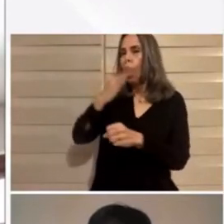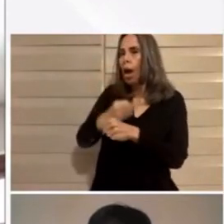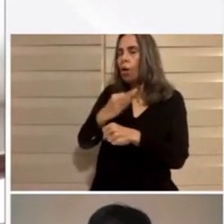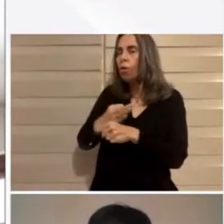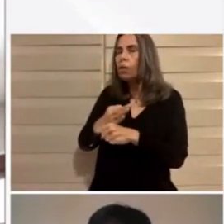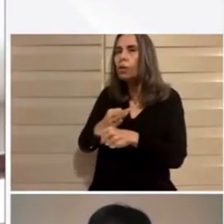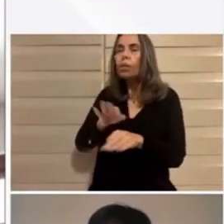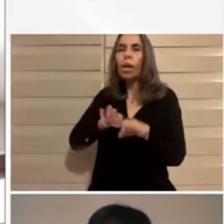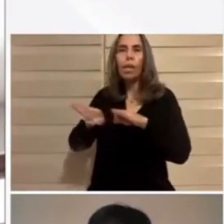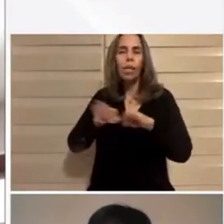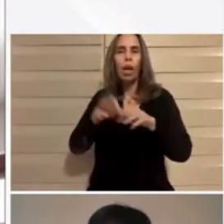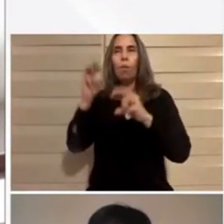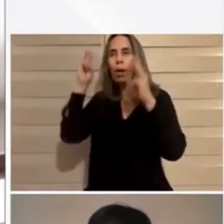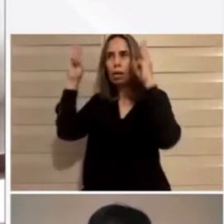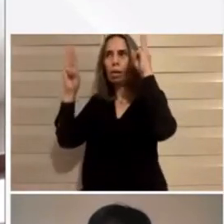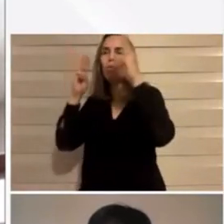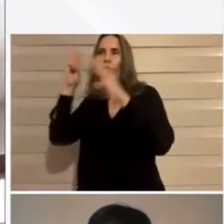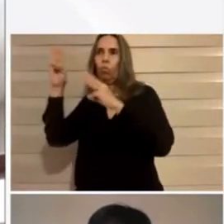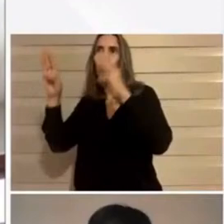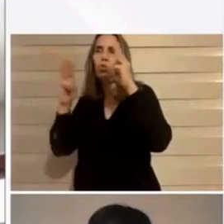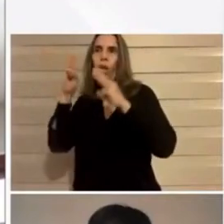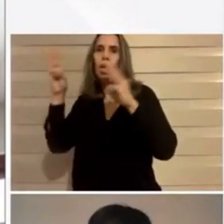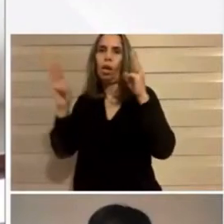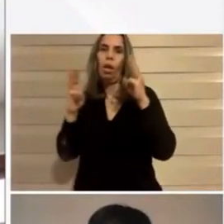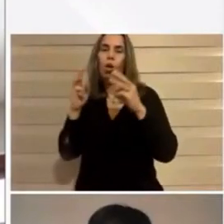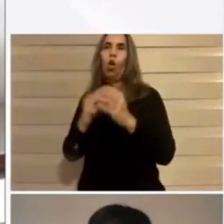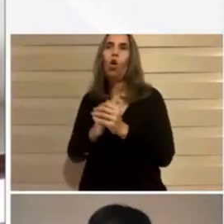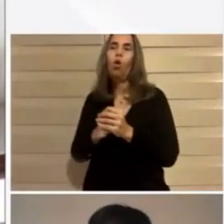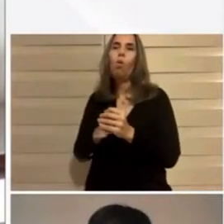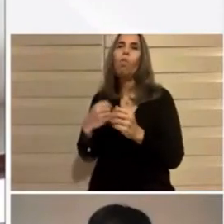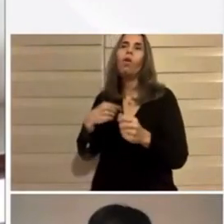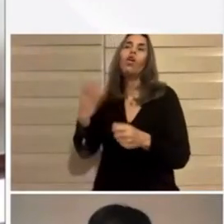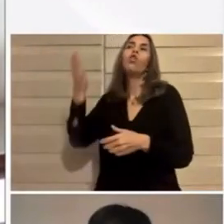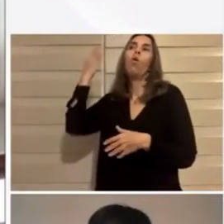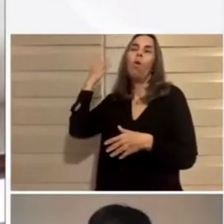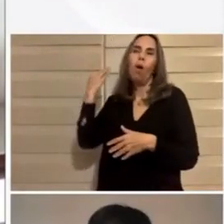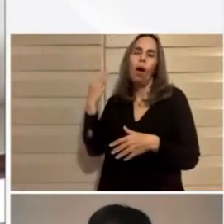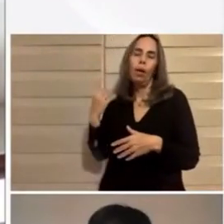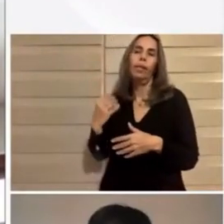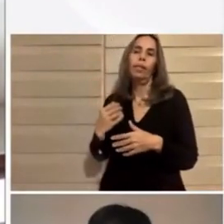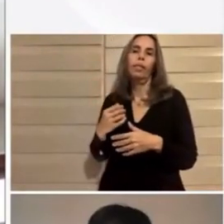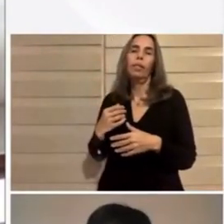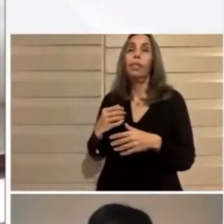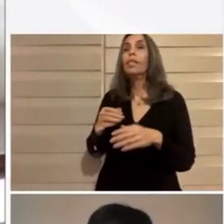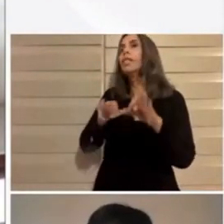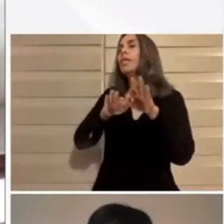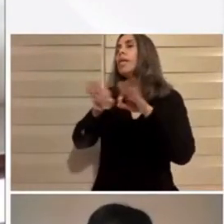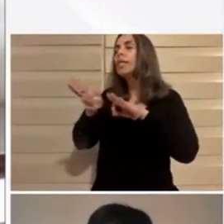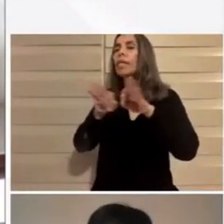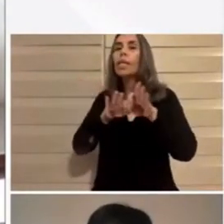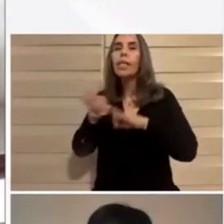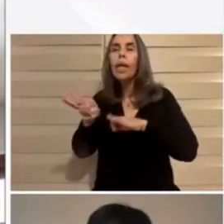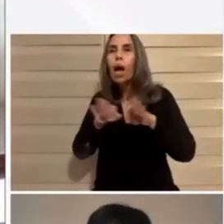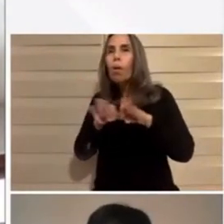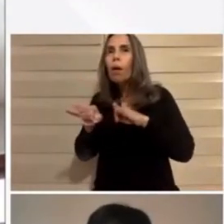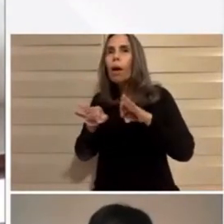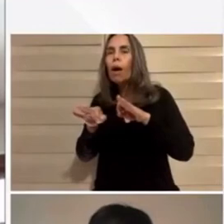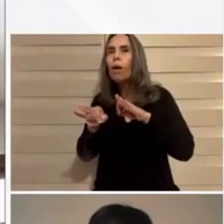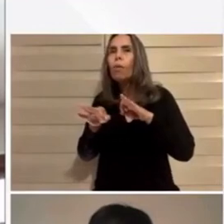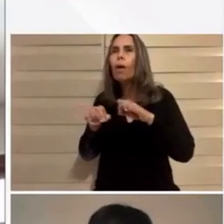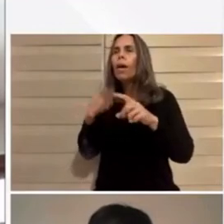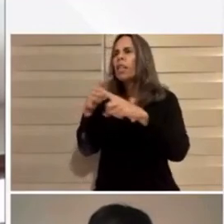estaba especializada en el diseño de museos interactivos y había trabajado toda mi vida en museos de ciencias.